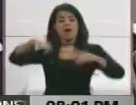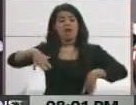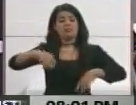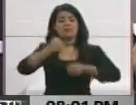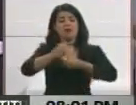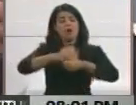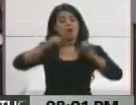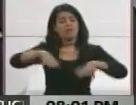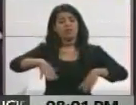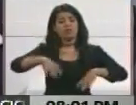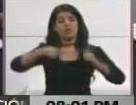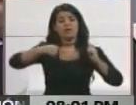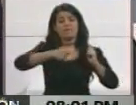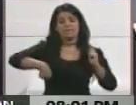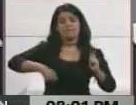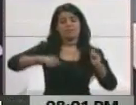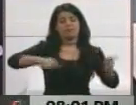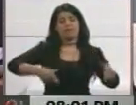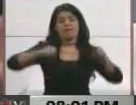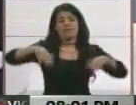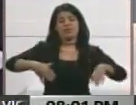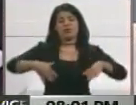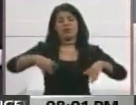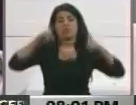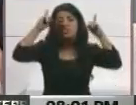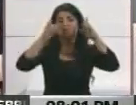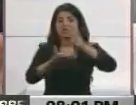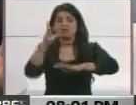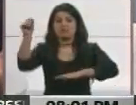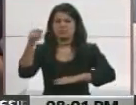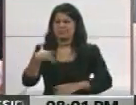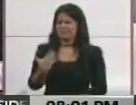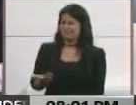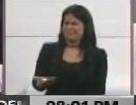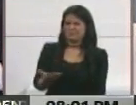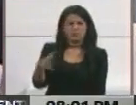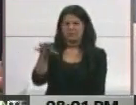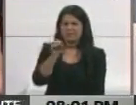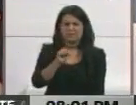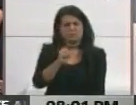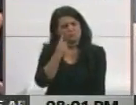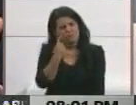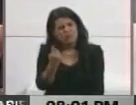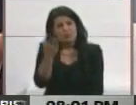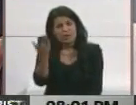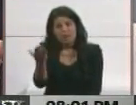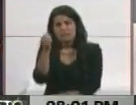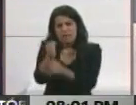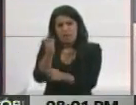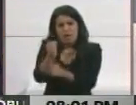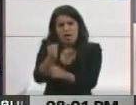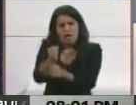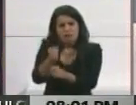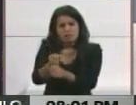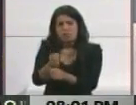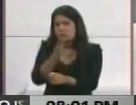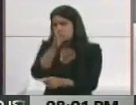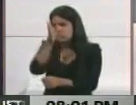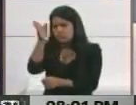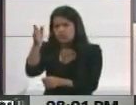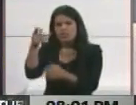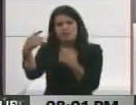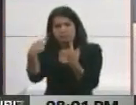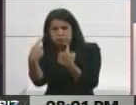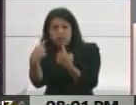de verdad es increíble es una cosa insólita cuando uno está observando como en materia petrolera en materia